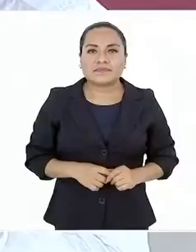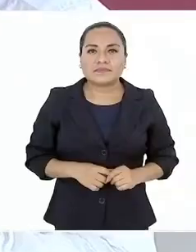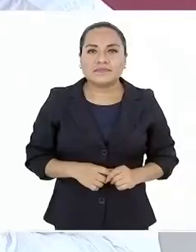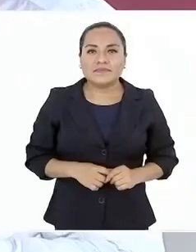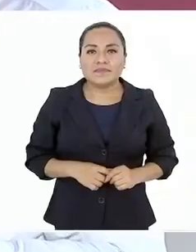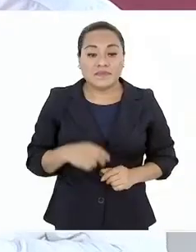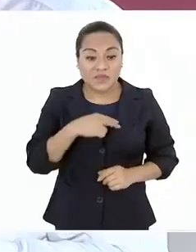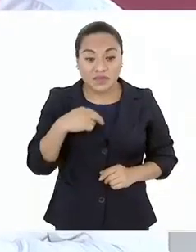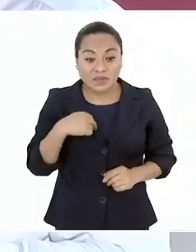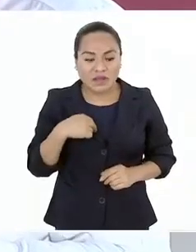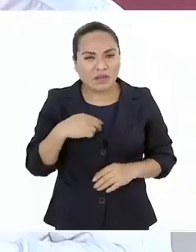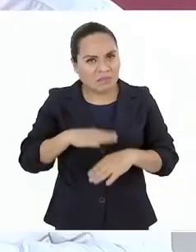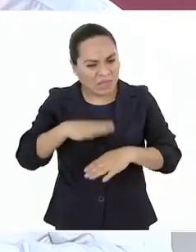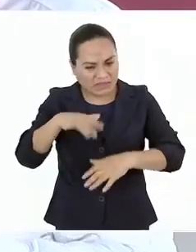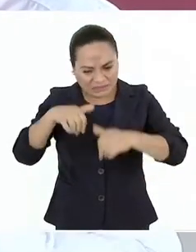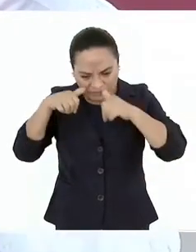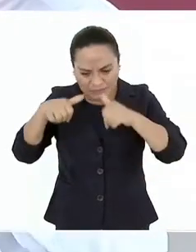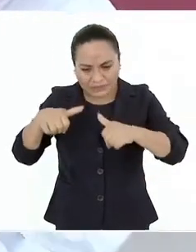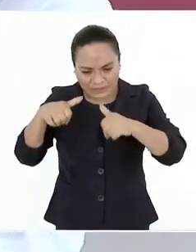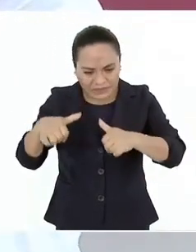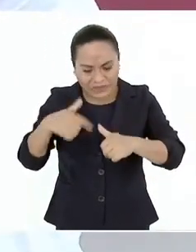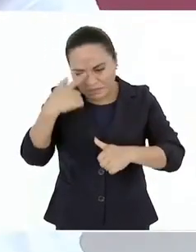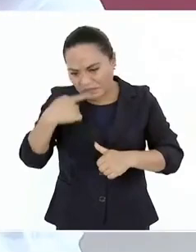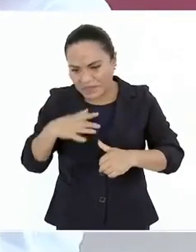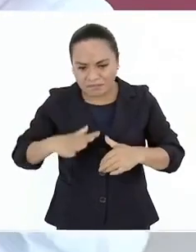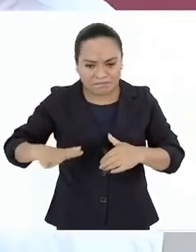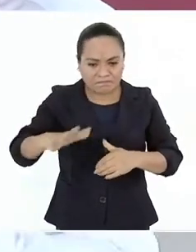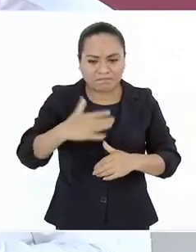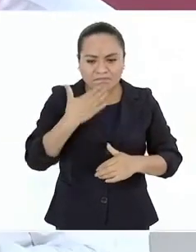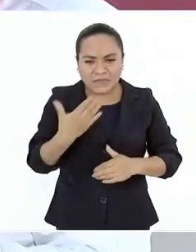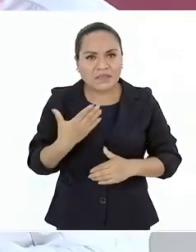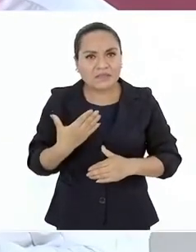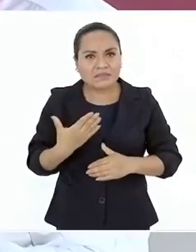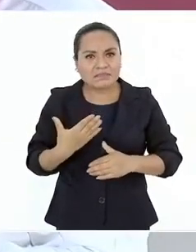procurando un desarrollo horizontal,